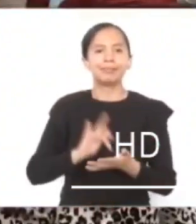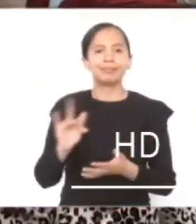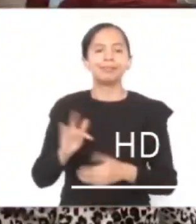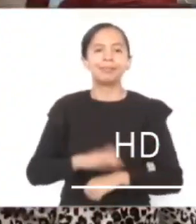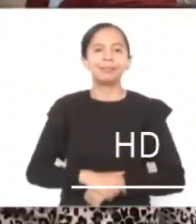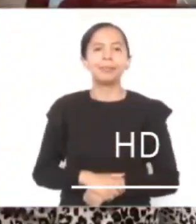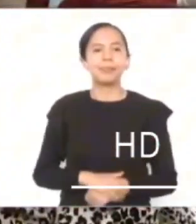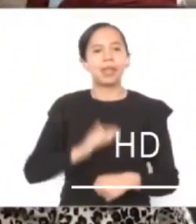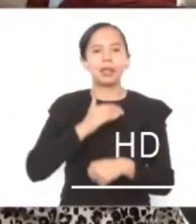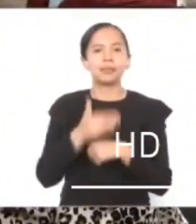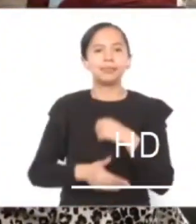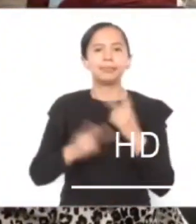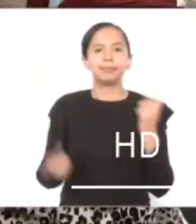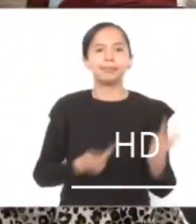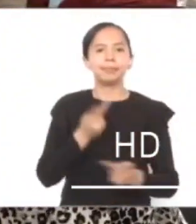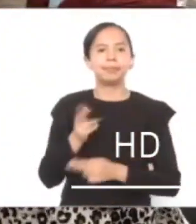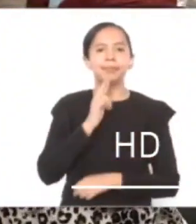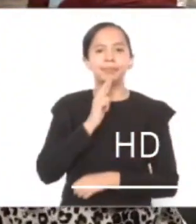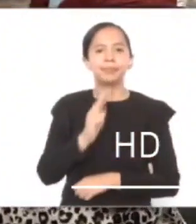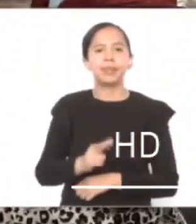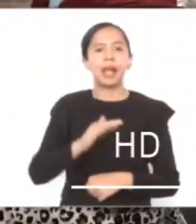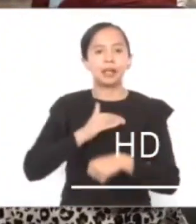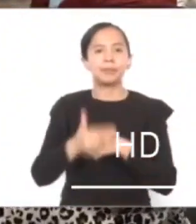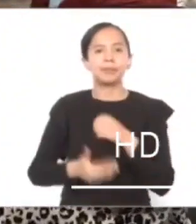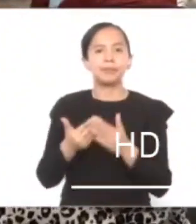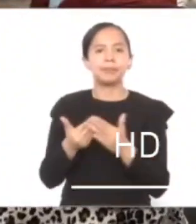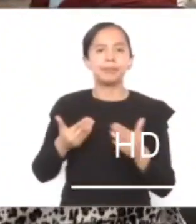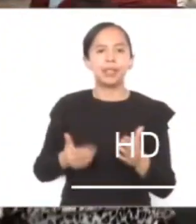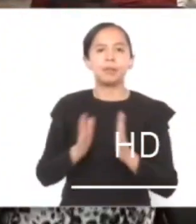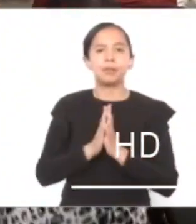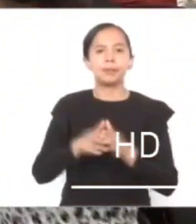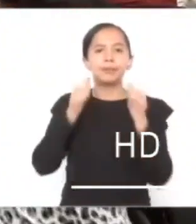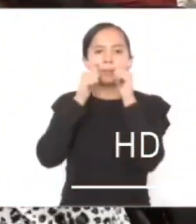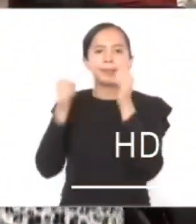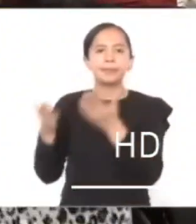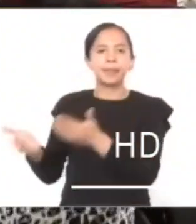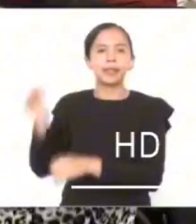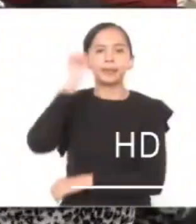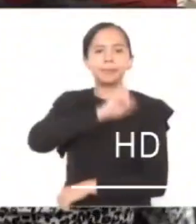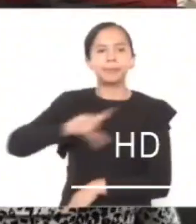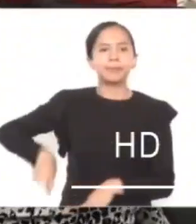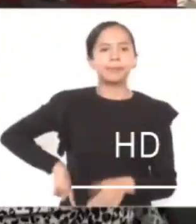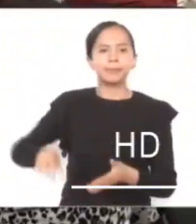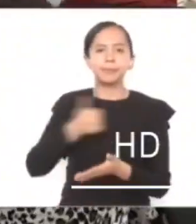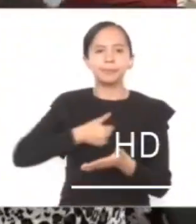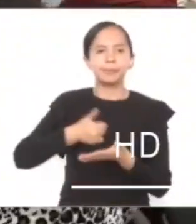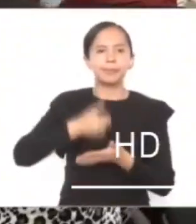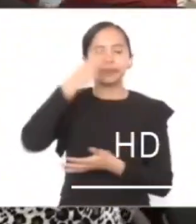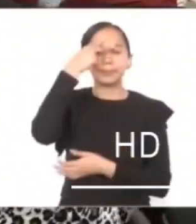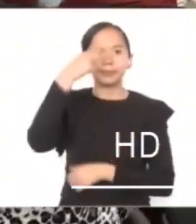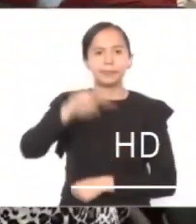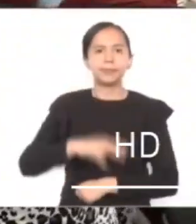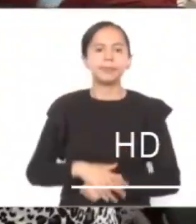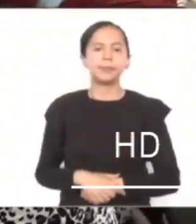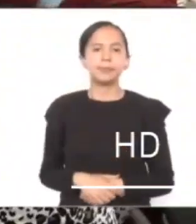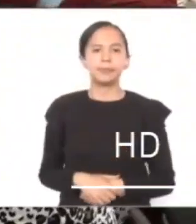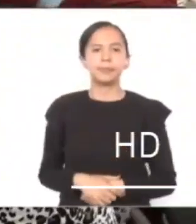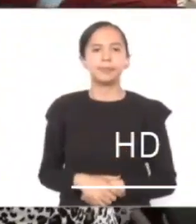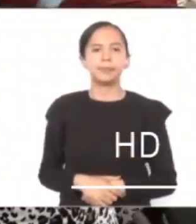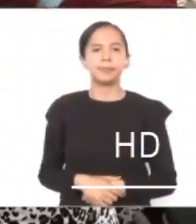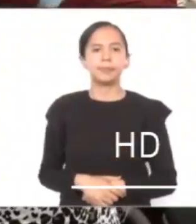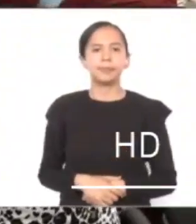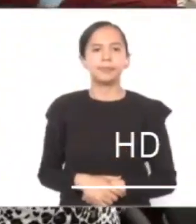día. Cerramos sesión de preguntas y respuestas y para concluir devolvemos la palabra al jefe de gobierno de la Ciudad de México.